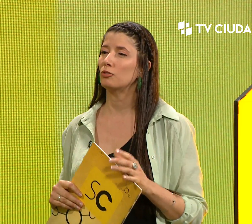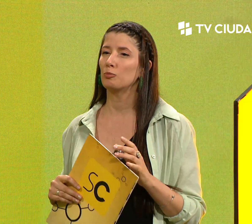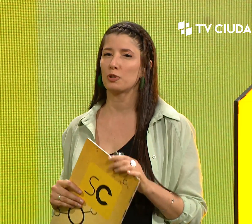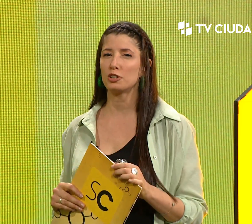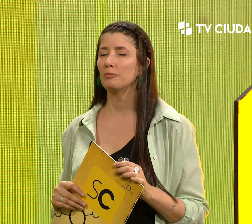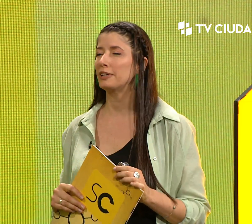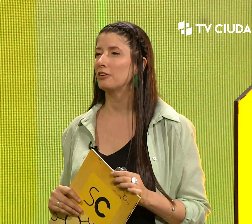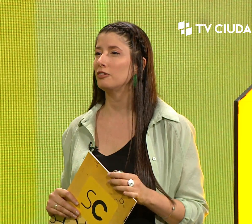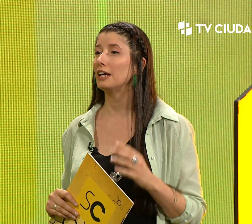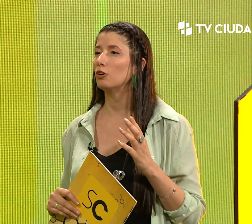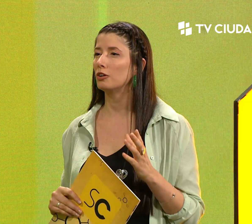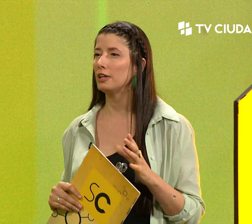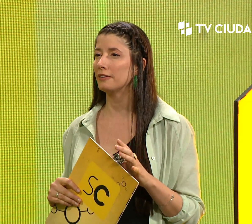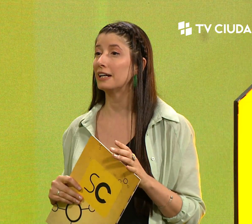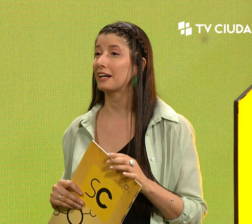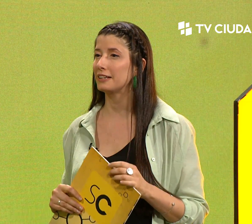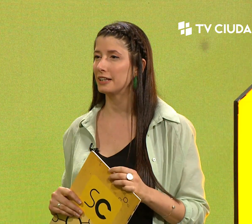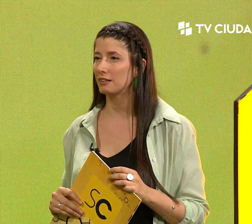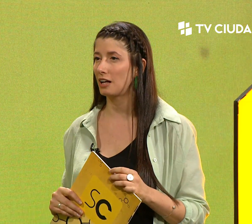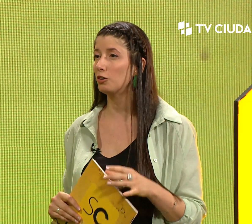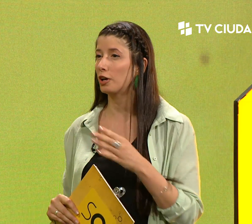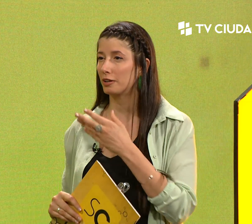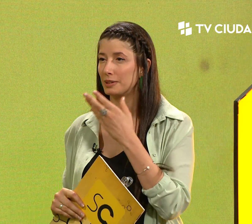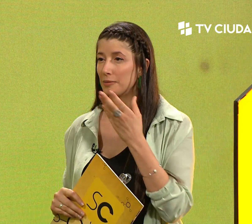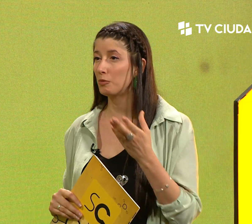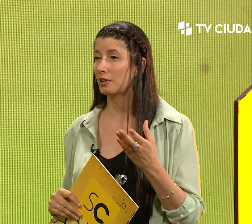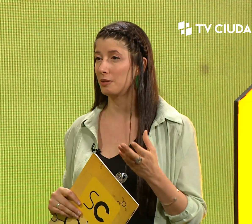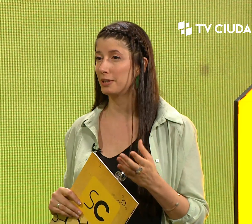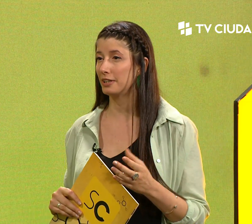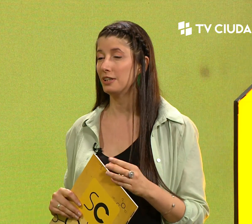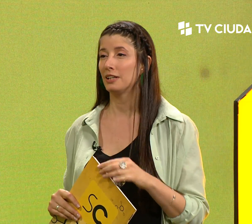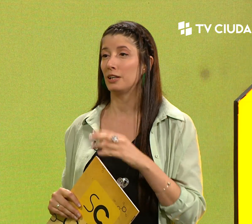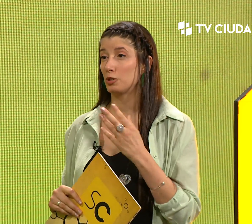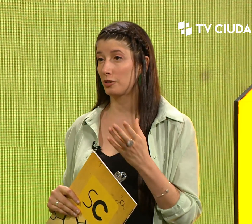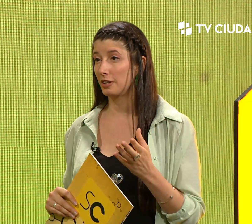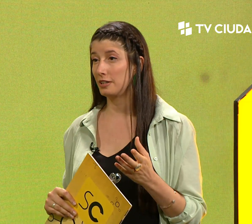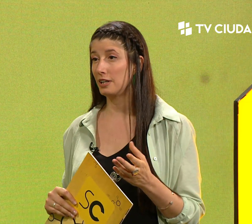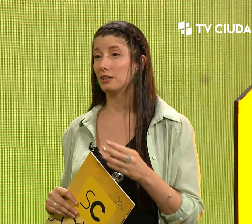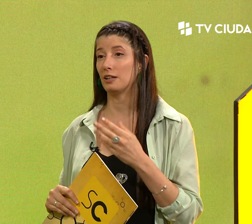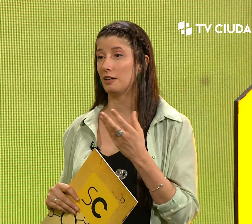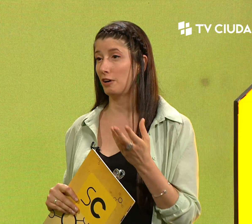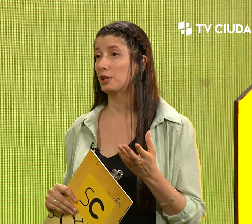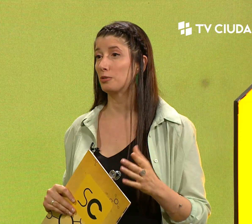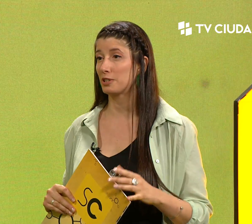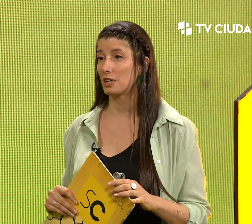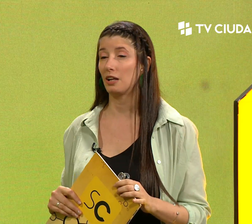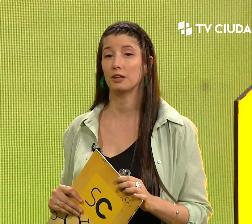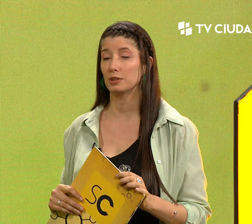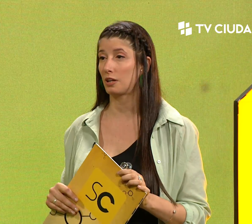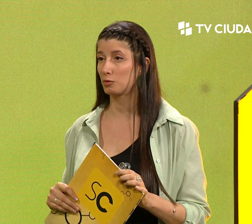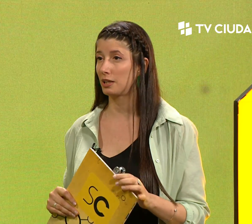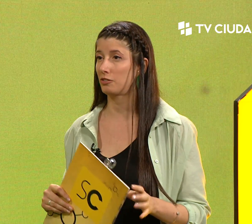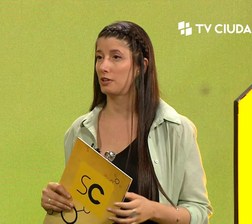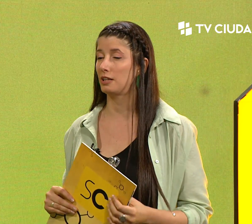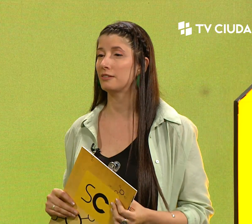contaba su proyecto de investigación Ecología de Carreteras, algo que vemos realmente en nuestro día a día, la fauna atropellada en